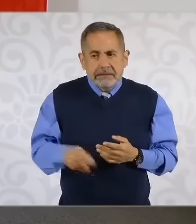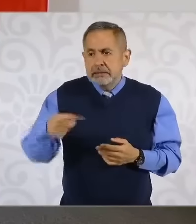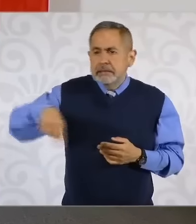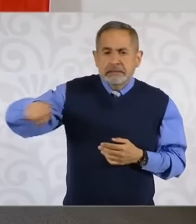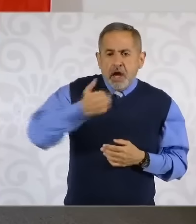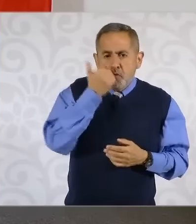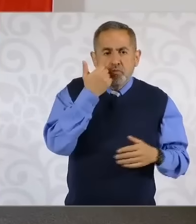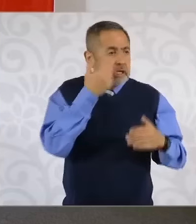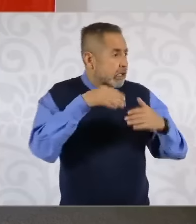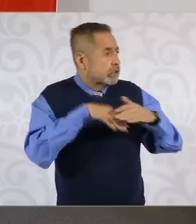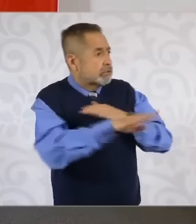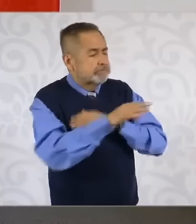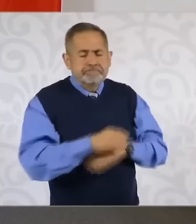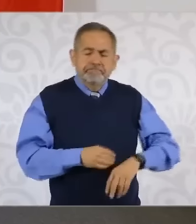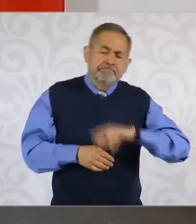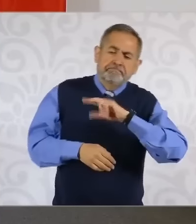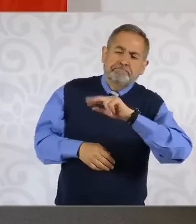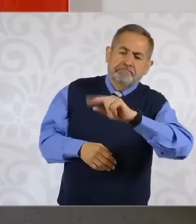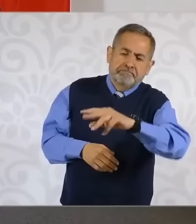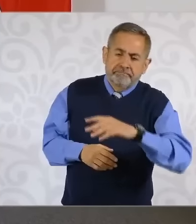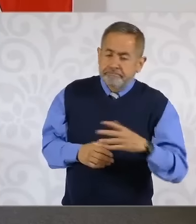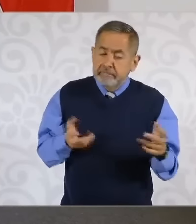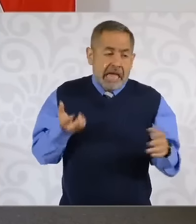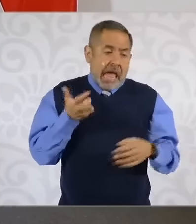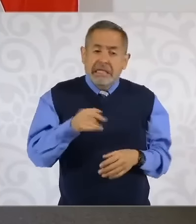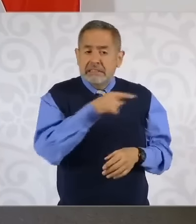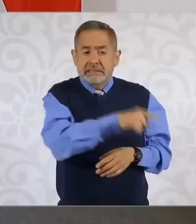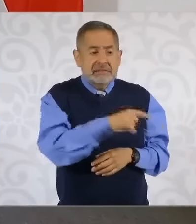Fue parte del modelo neoliberal,